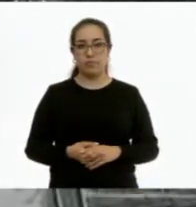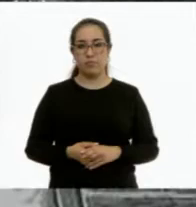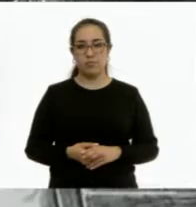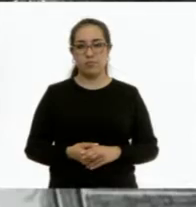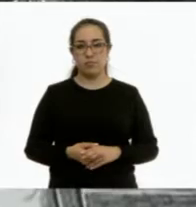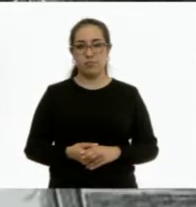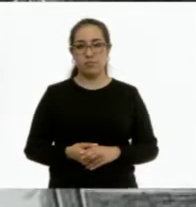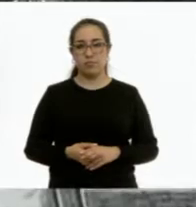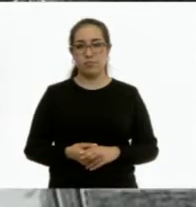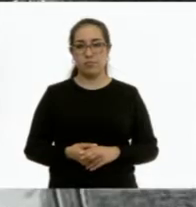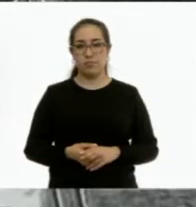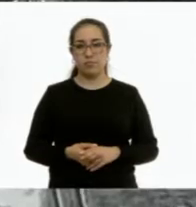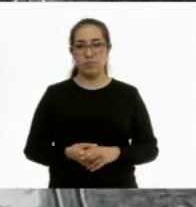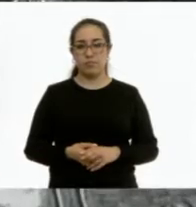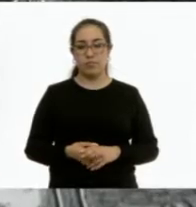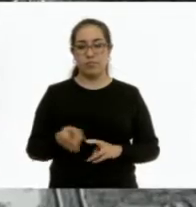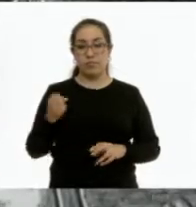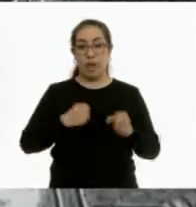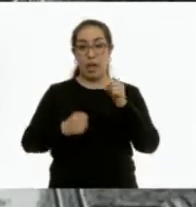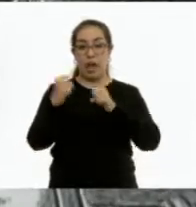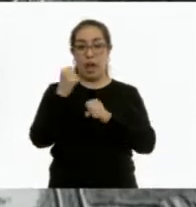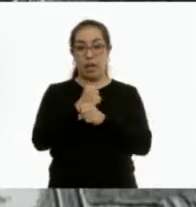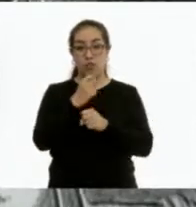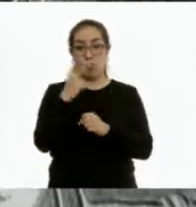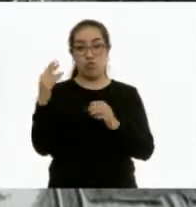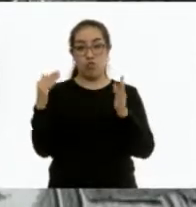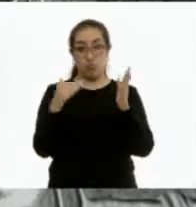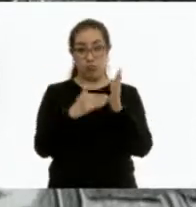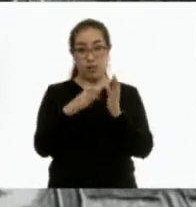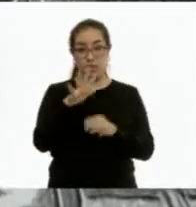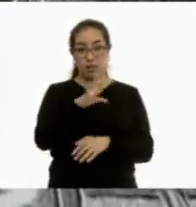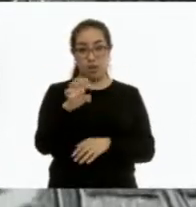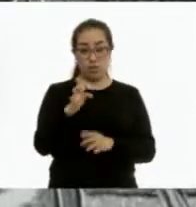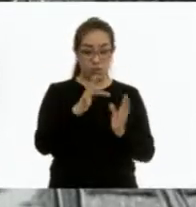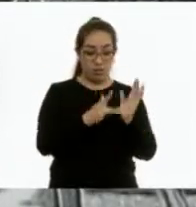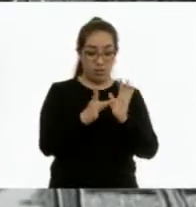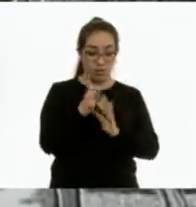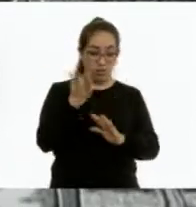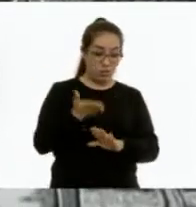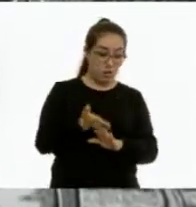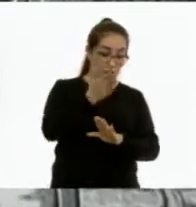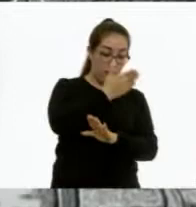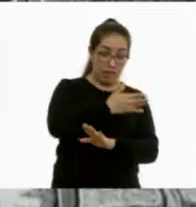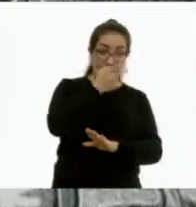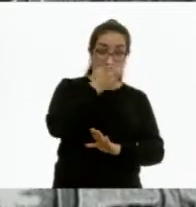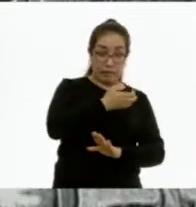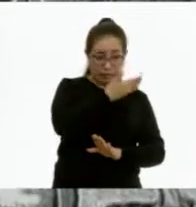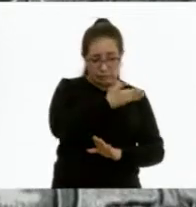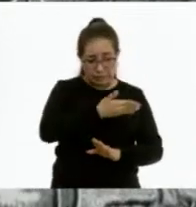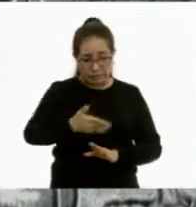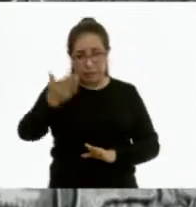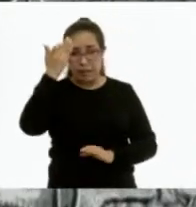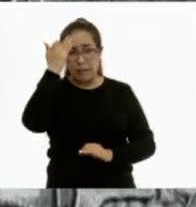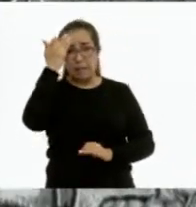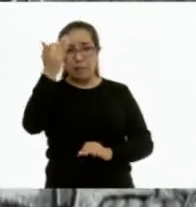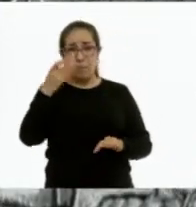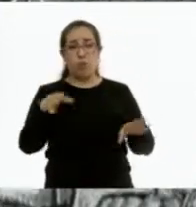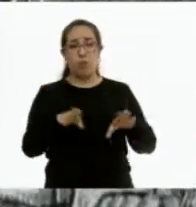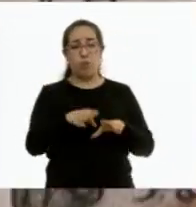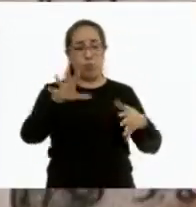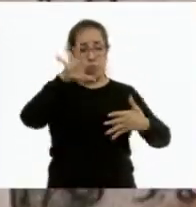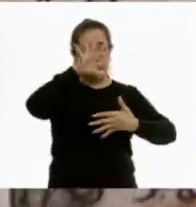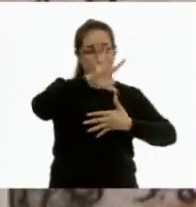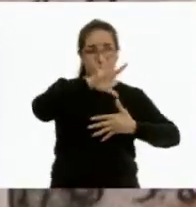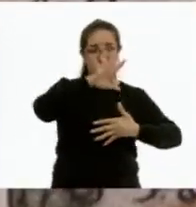Suele considerarse al año 2500 a.C. como el origen de la historia mesoamericana.